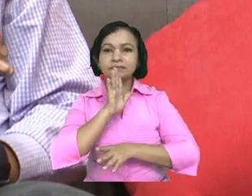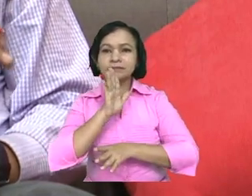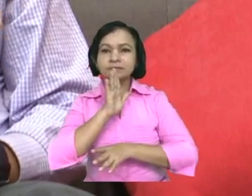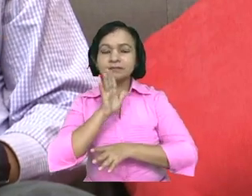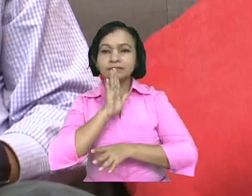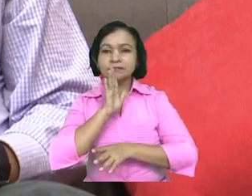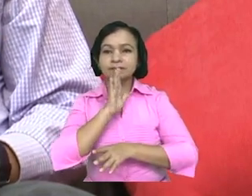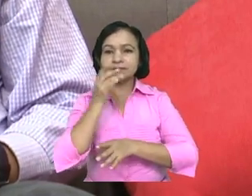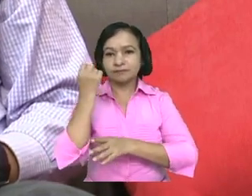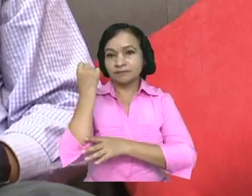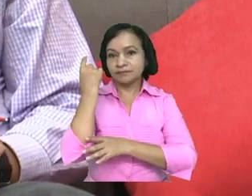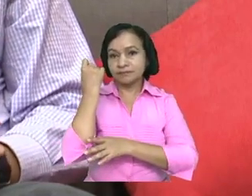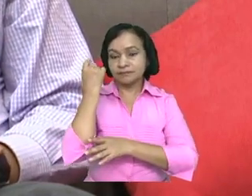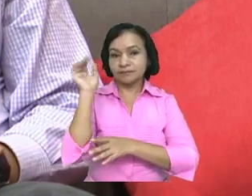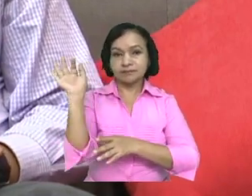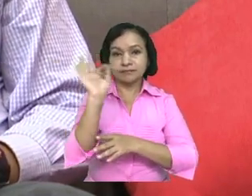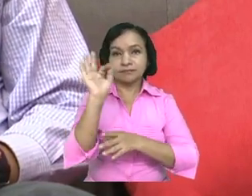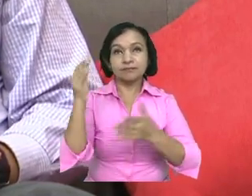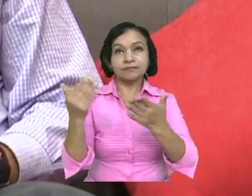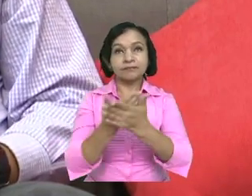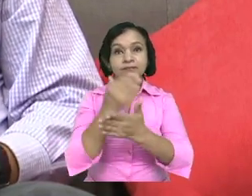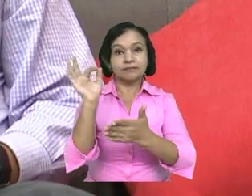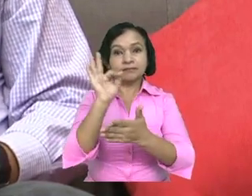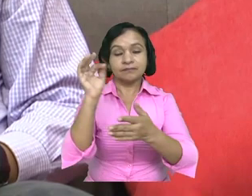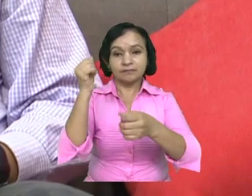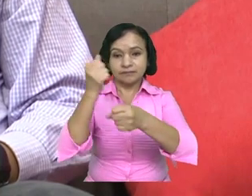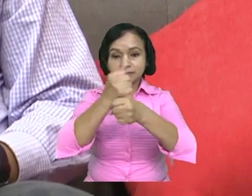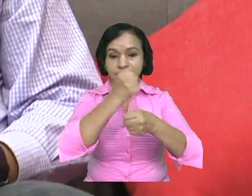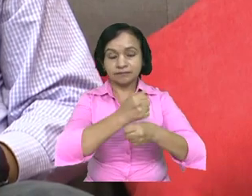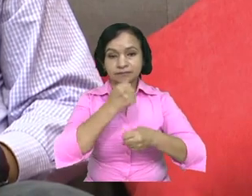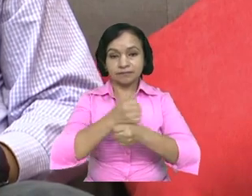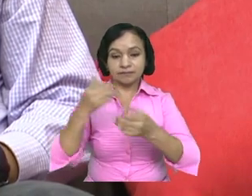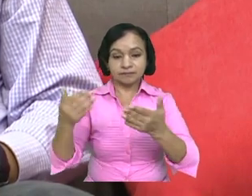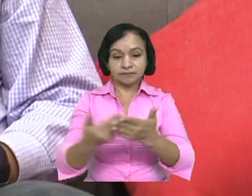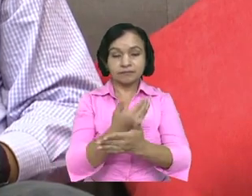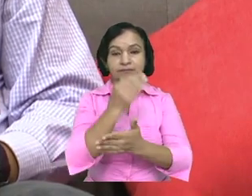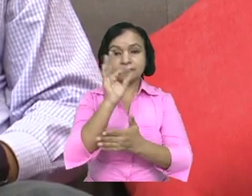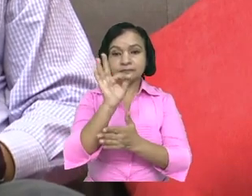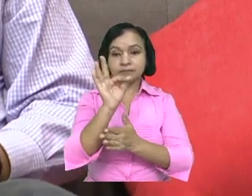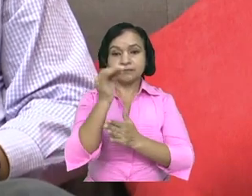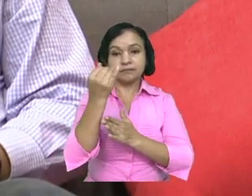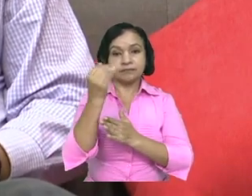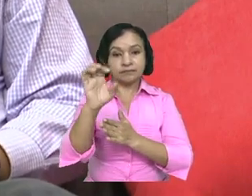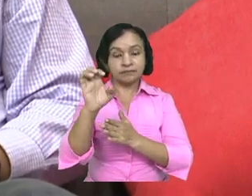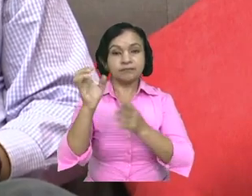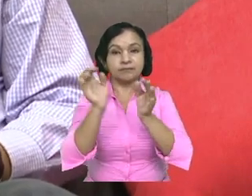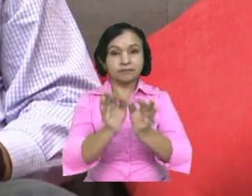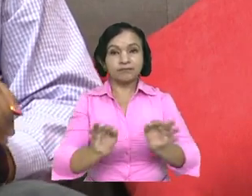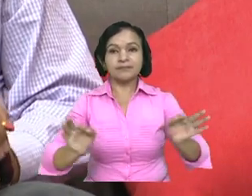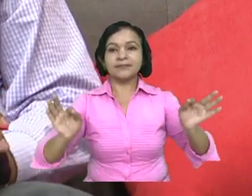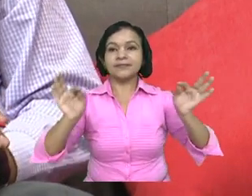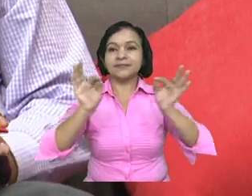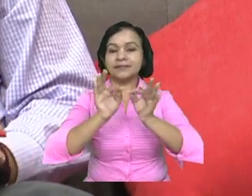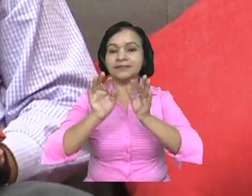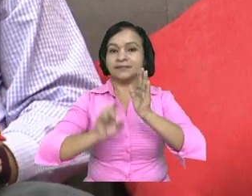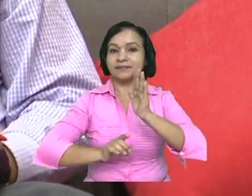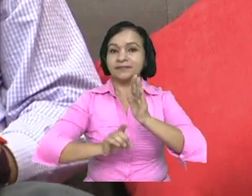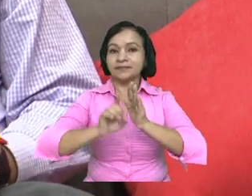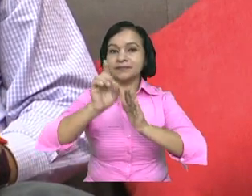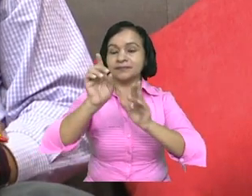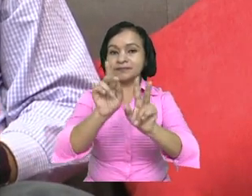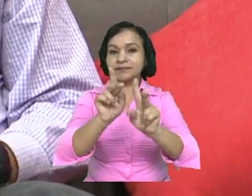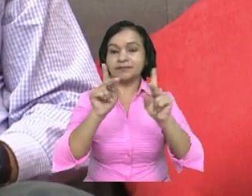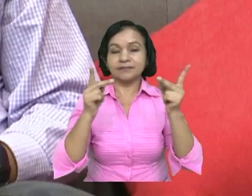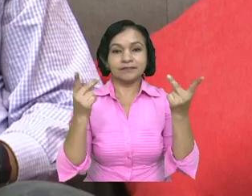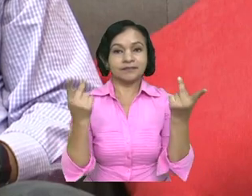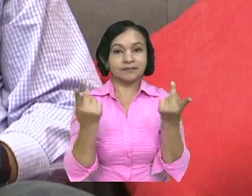eso para entender las dimensiones del trabajo del nuevo FICE en este ámbito tan vital para el desarrollo de nuestro pueblo,